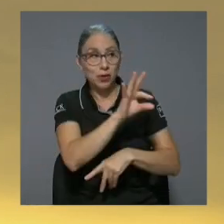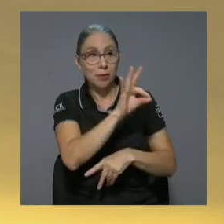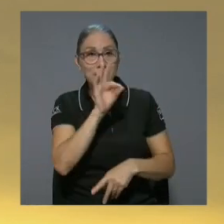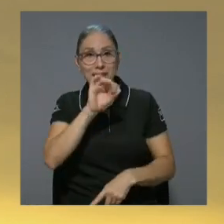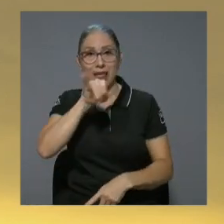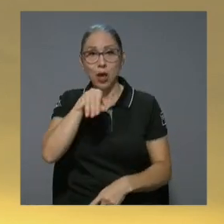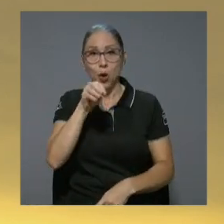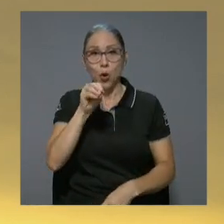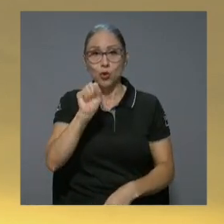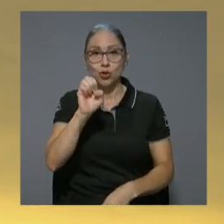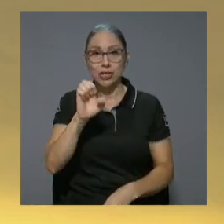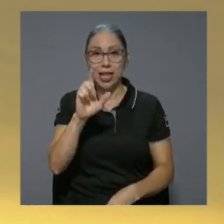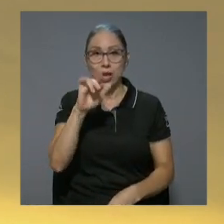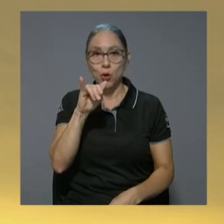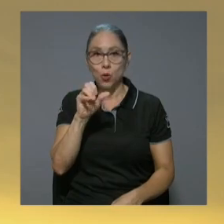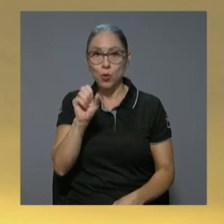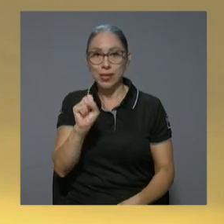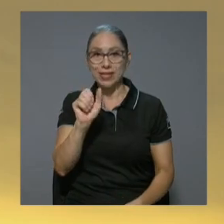Arce,